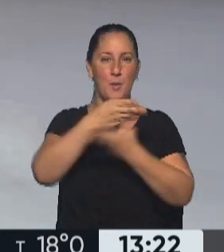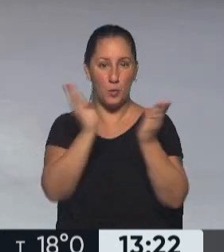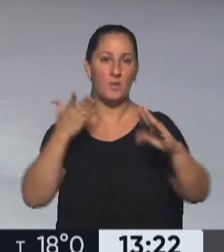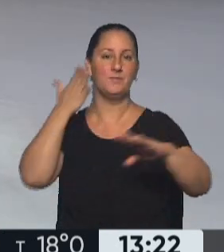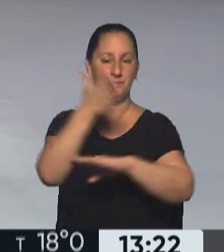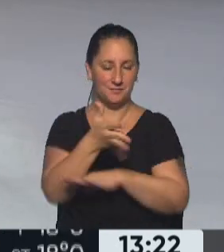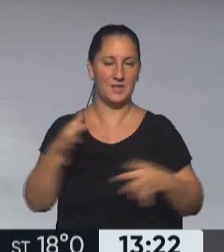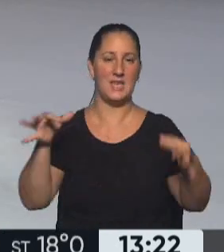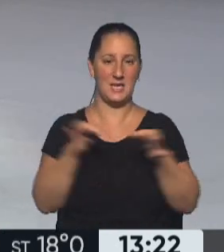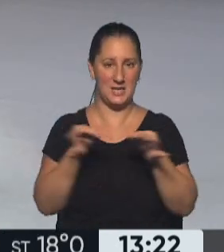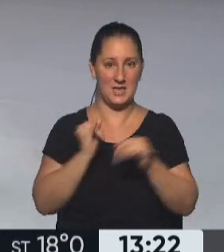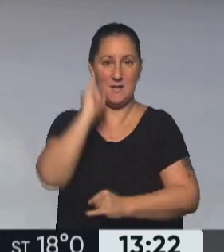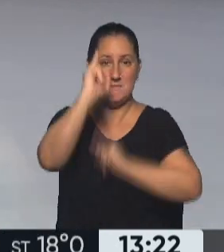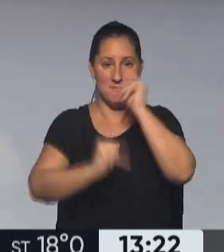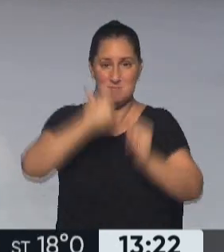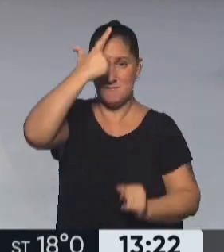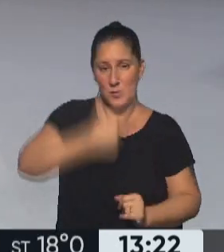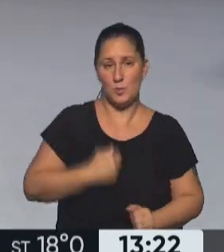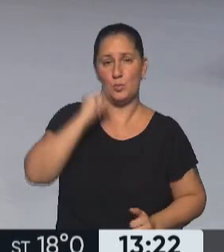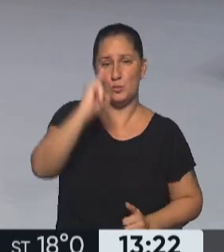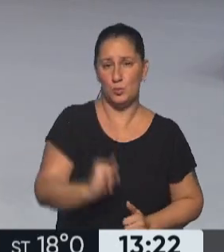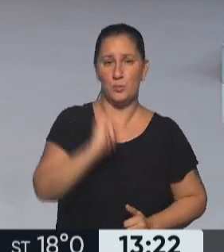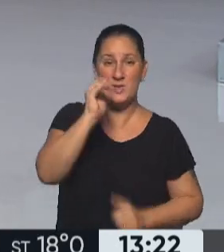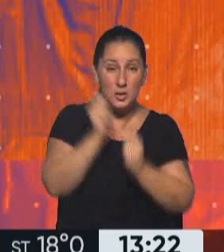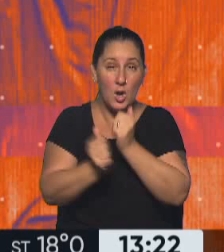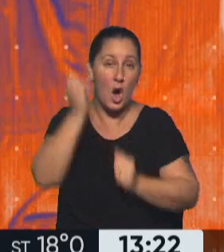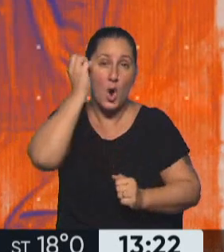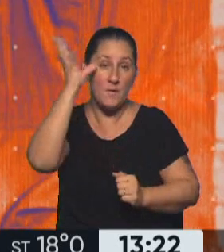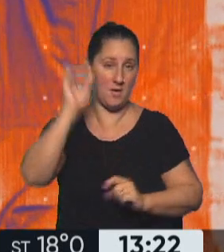islas. El relato en primera persona de una historia para no olvidar.